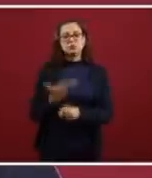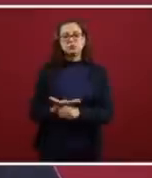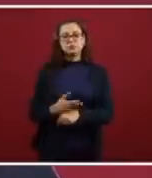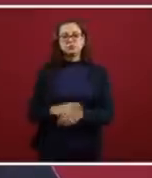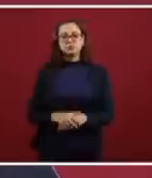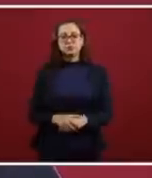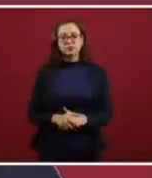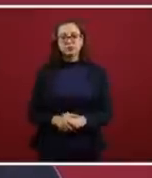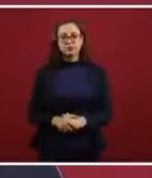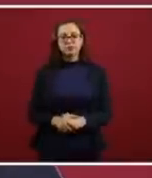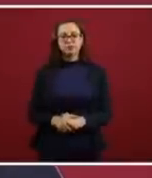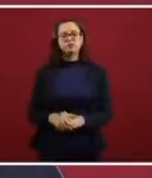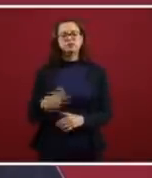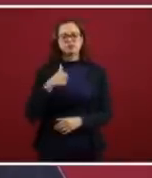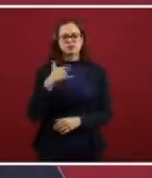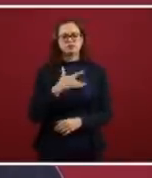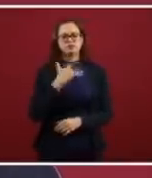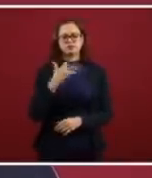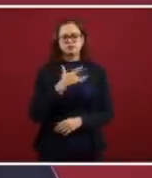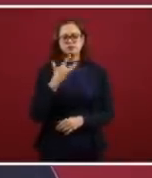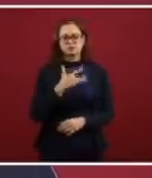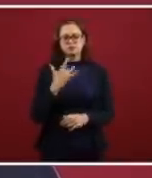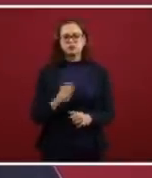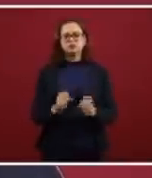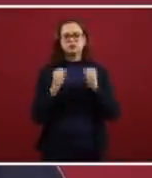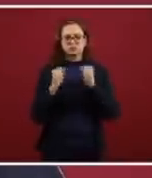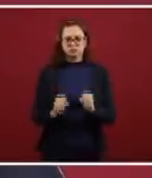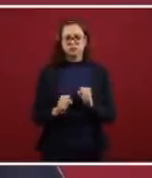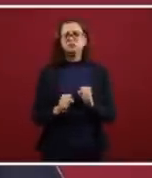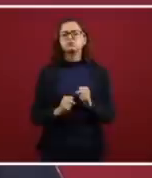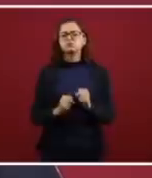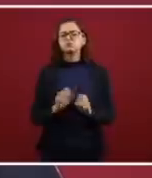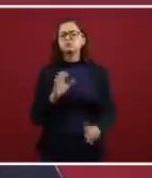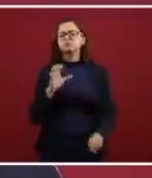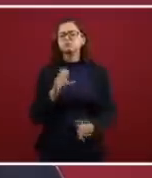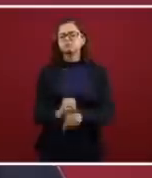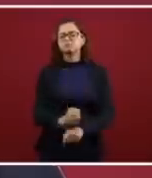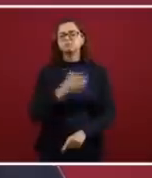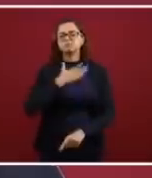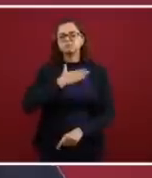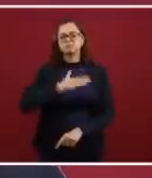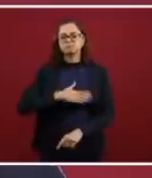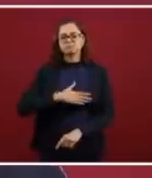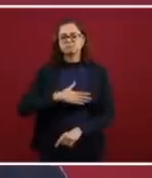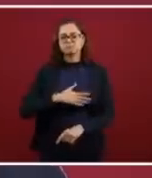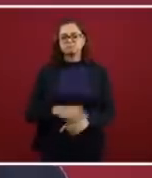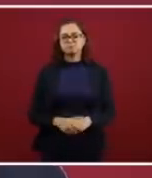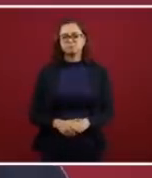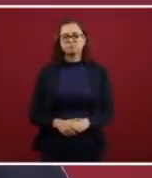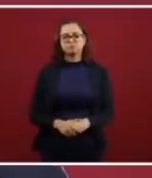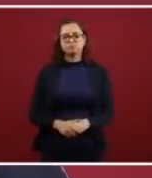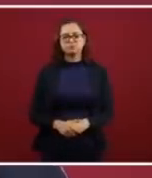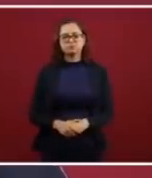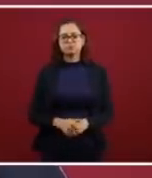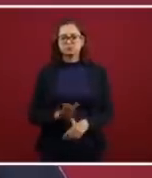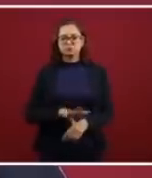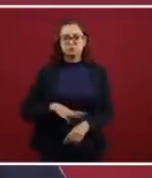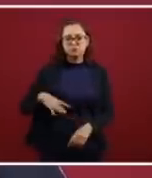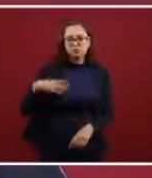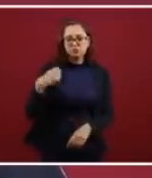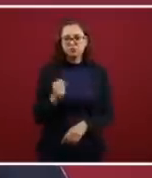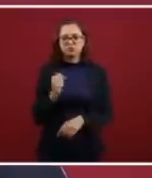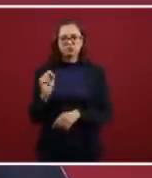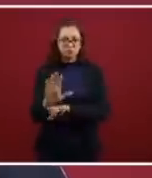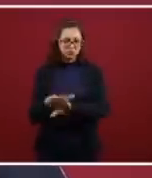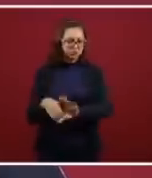y estoy seguro que va a haber justicia. Ningún atropello, ninguna